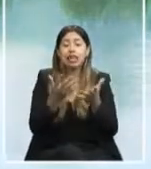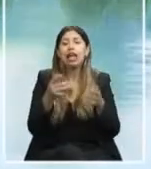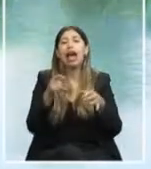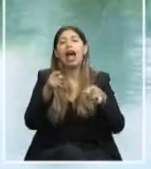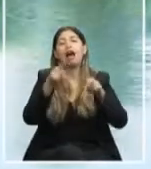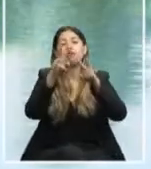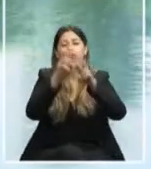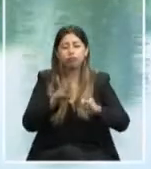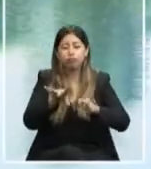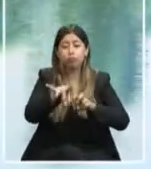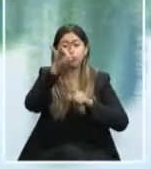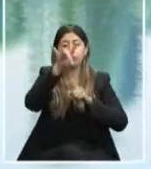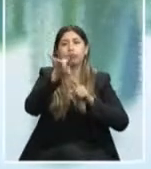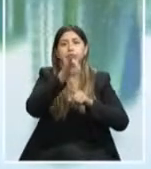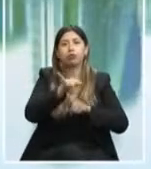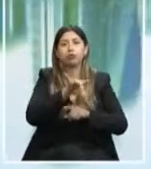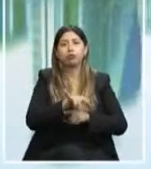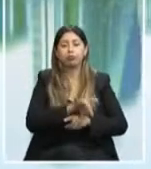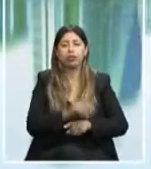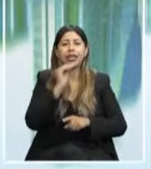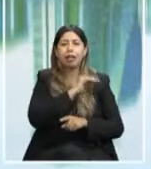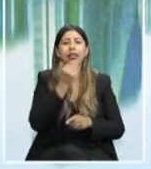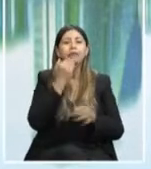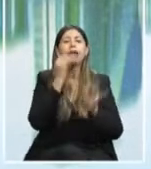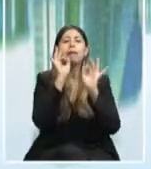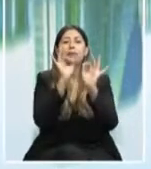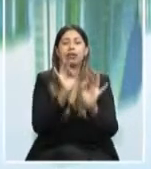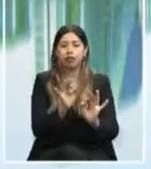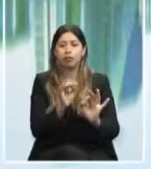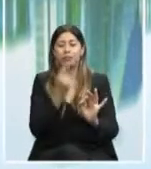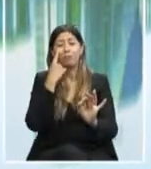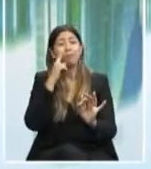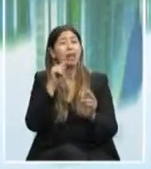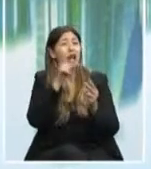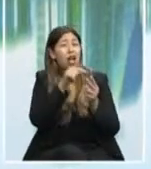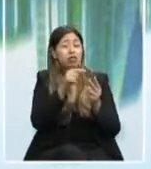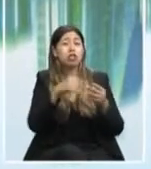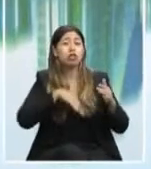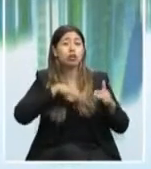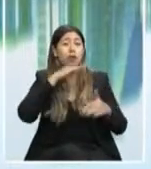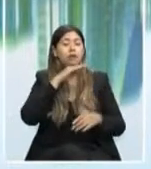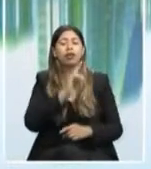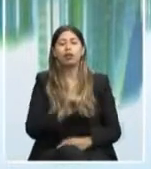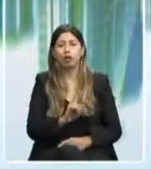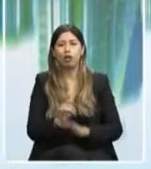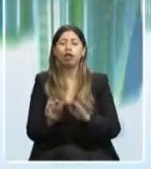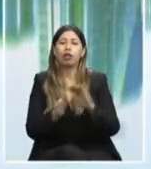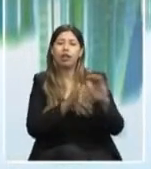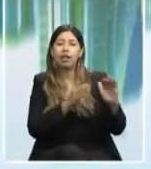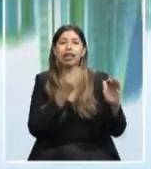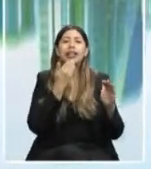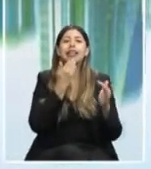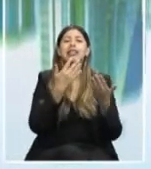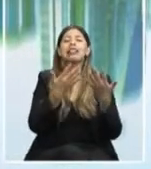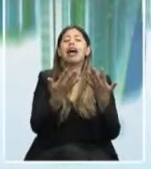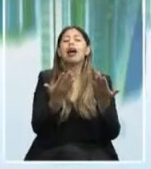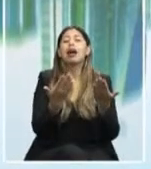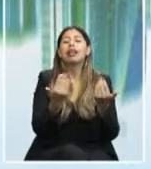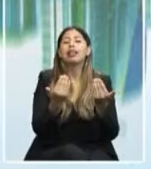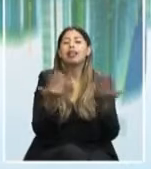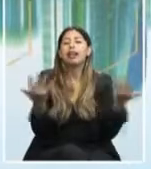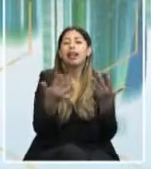suficiente. Necesitábamos crear una red de laboratorios públicos de diagnóstico, en donde 2 institutos de investigación,